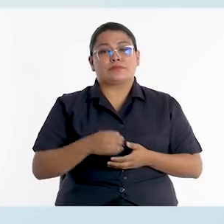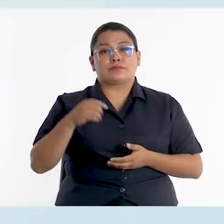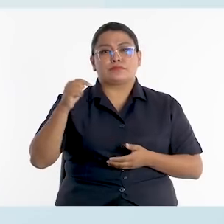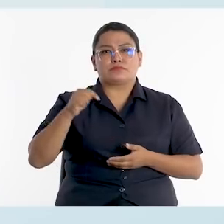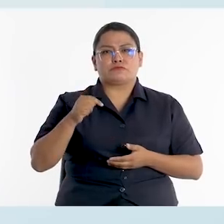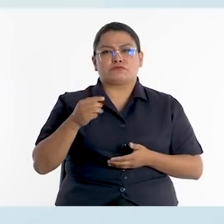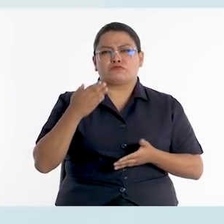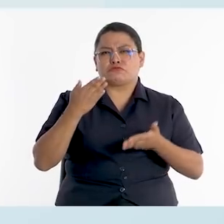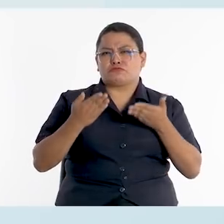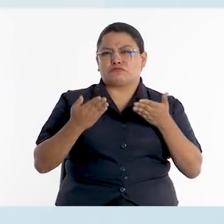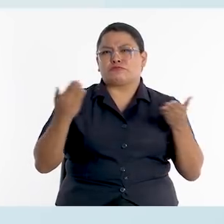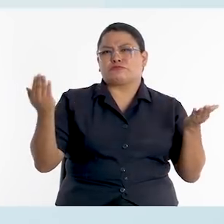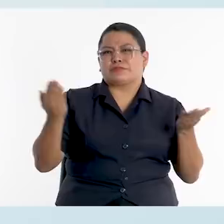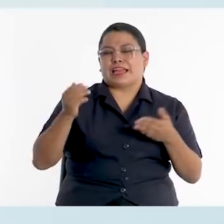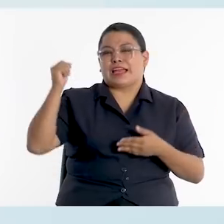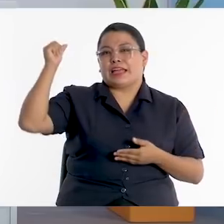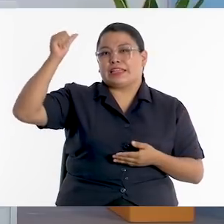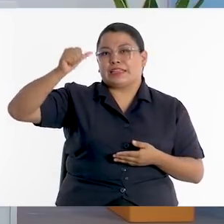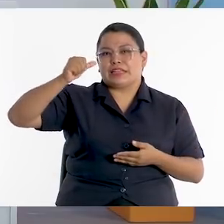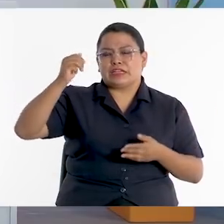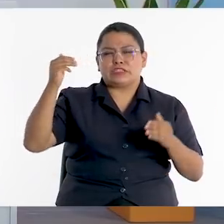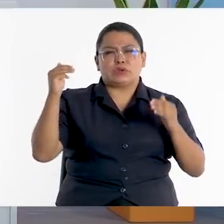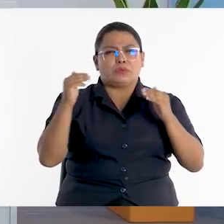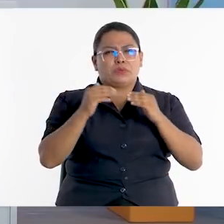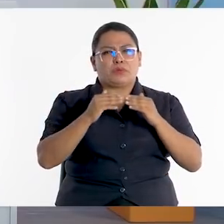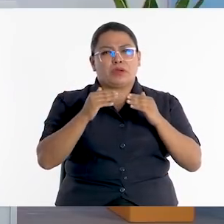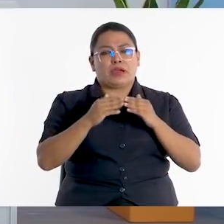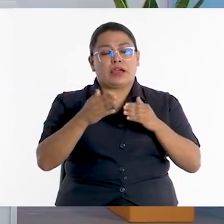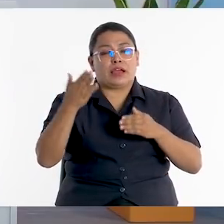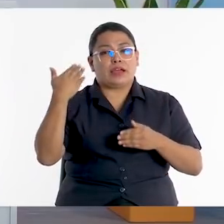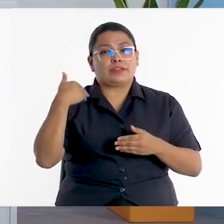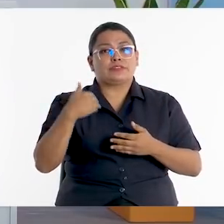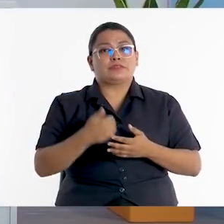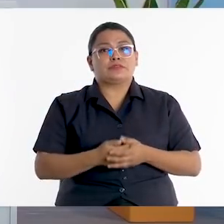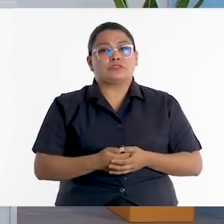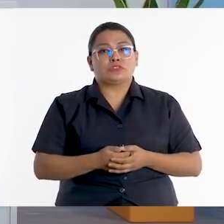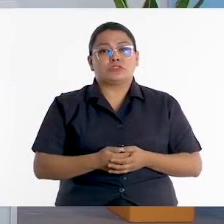Ahora, ¿qué les parece si hacemos un análisis similar al anterior,